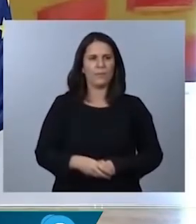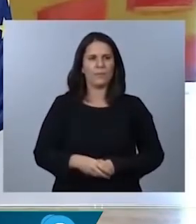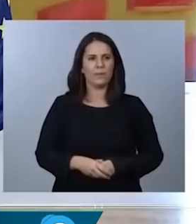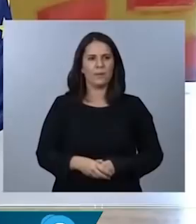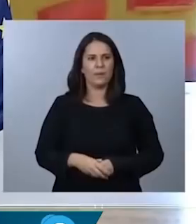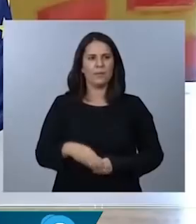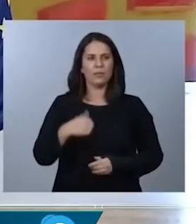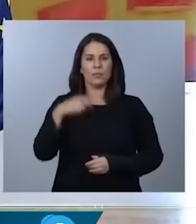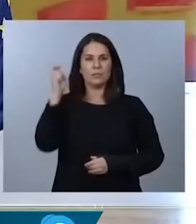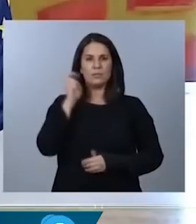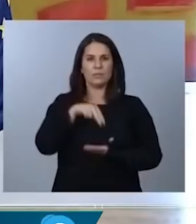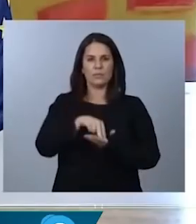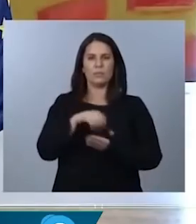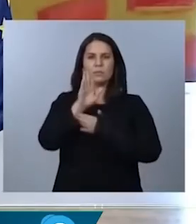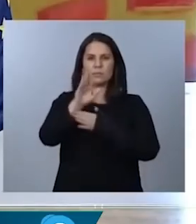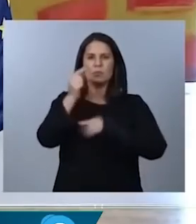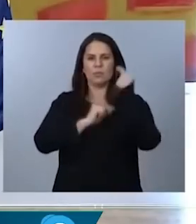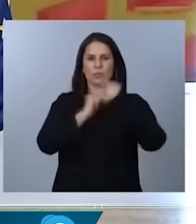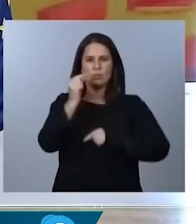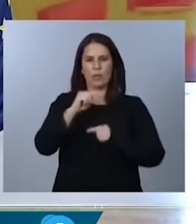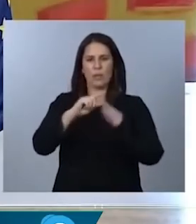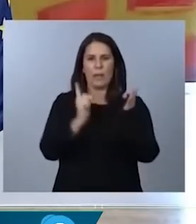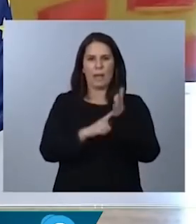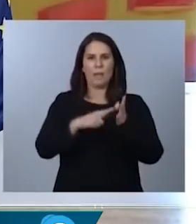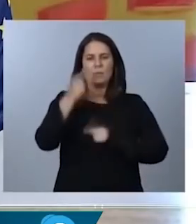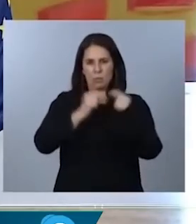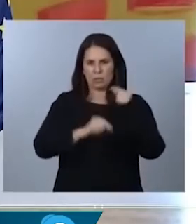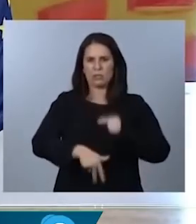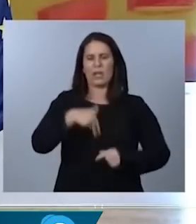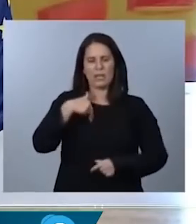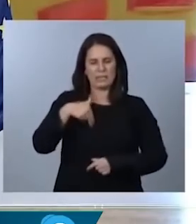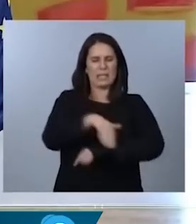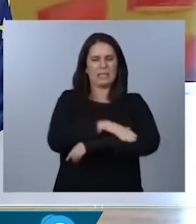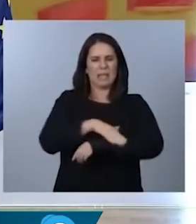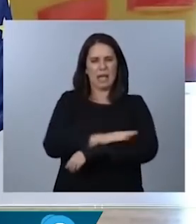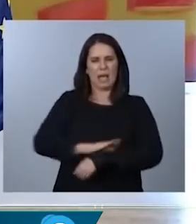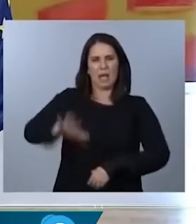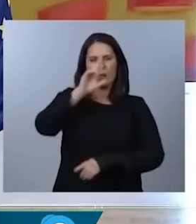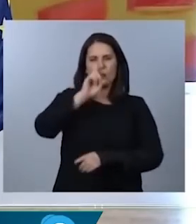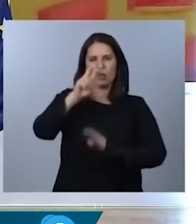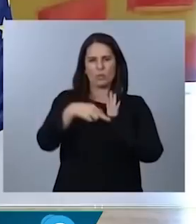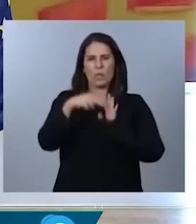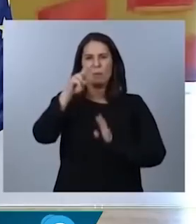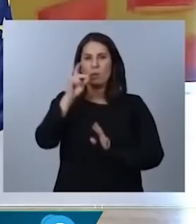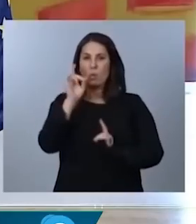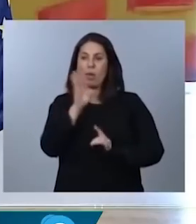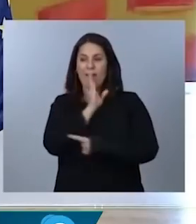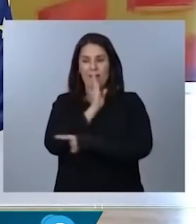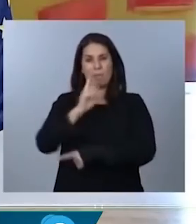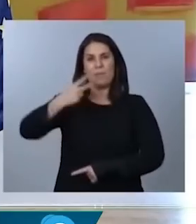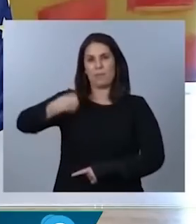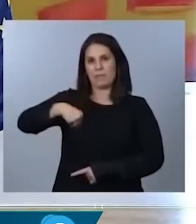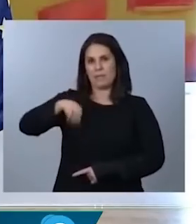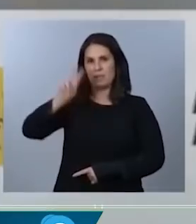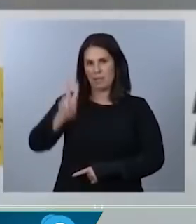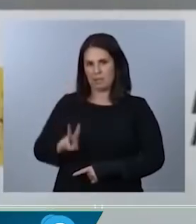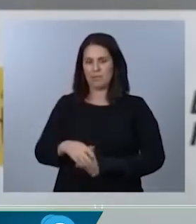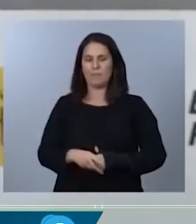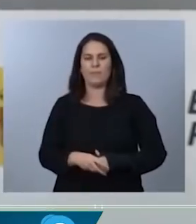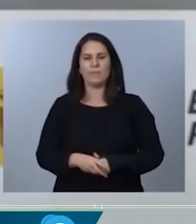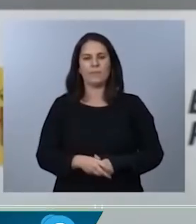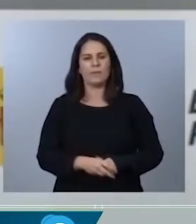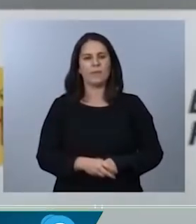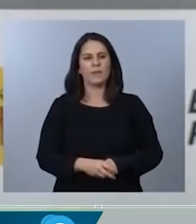se compra un piso en España su tía la del pueblo porque yo a España no vengo. Porque no puedo venir con una inseguridad jurídica como la de unos señores que dicen que